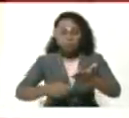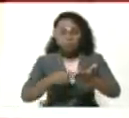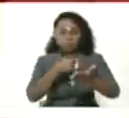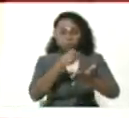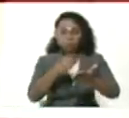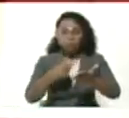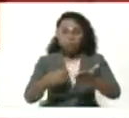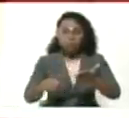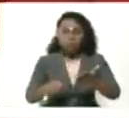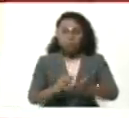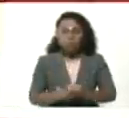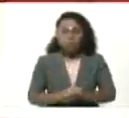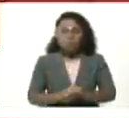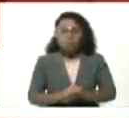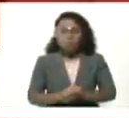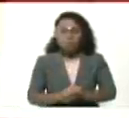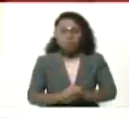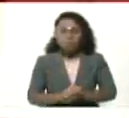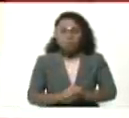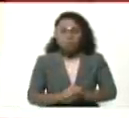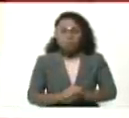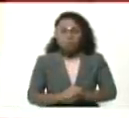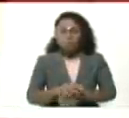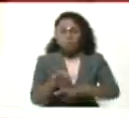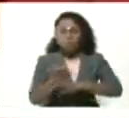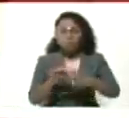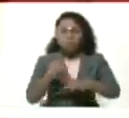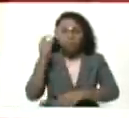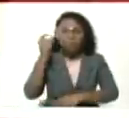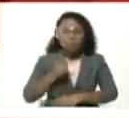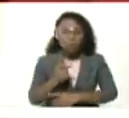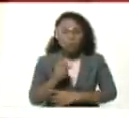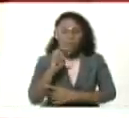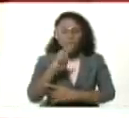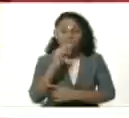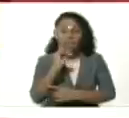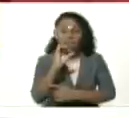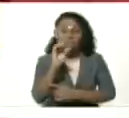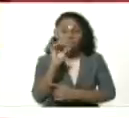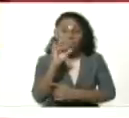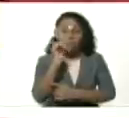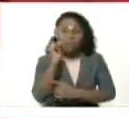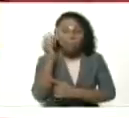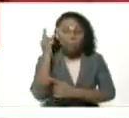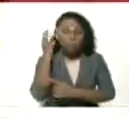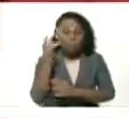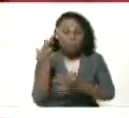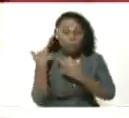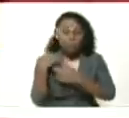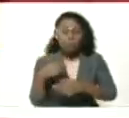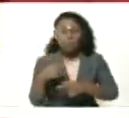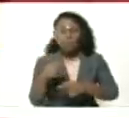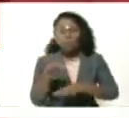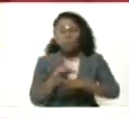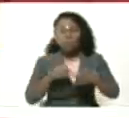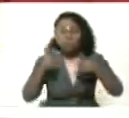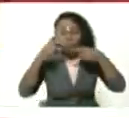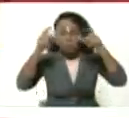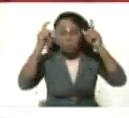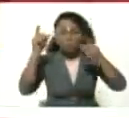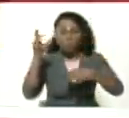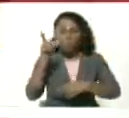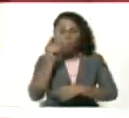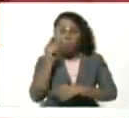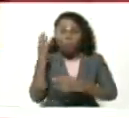San Rafael de Carvajal, Wilson Marín. Municipio Sucre, Victoria Araujo. Municipio Andrés Bello, Marcial Fernández.